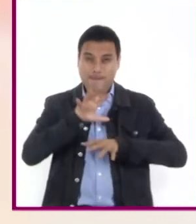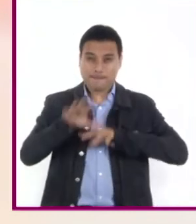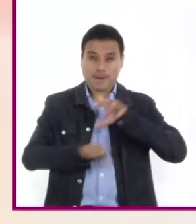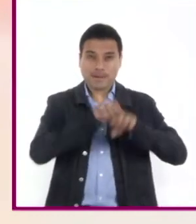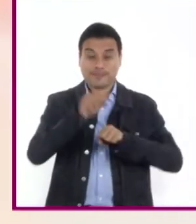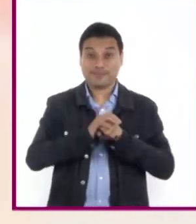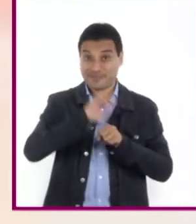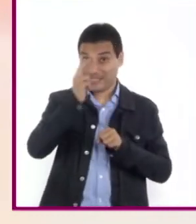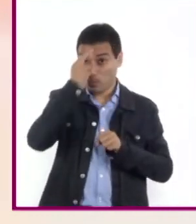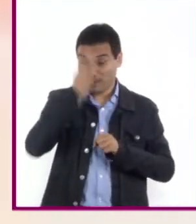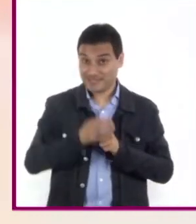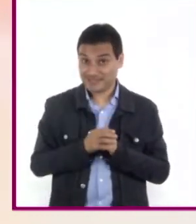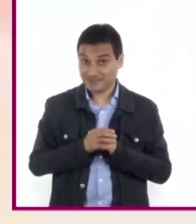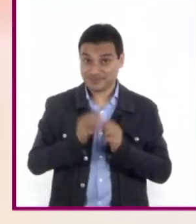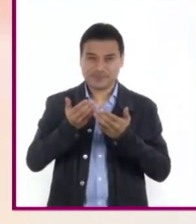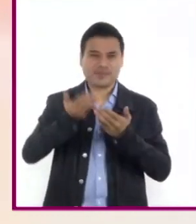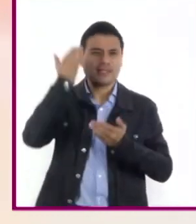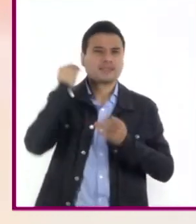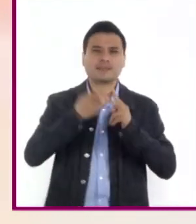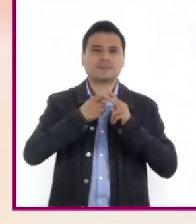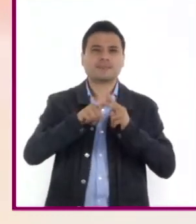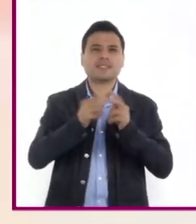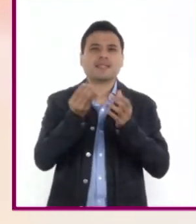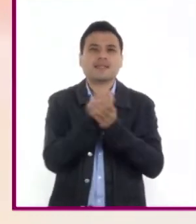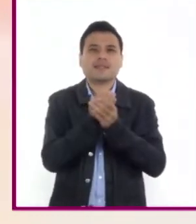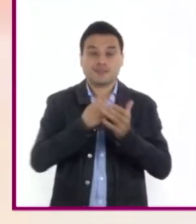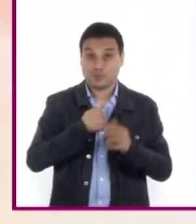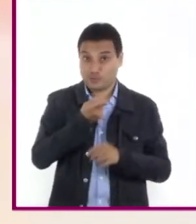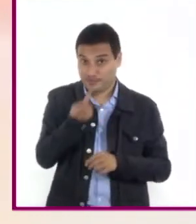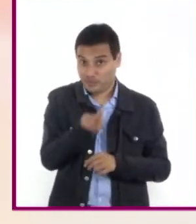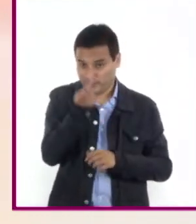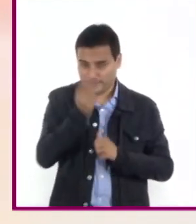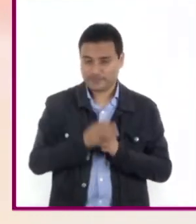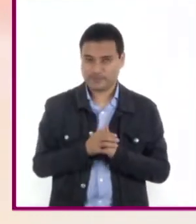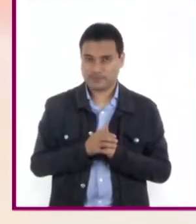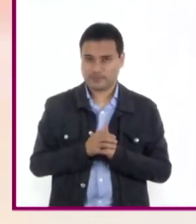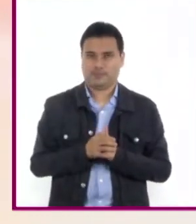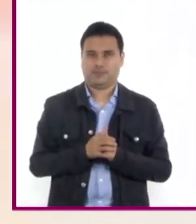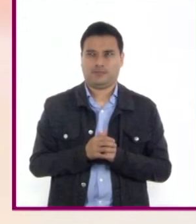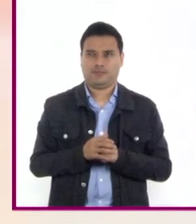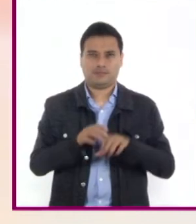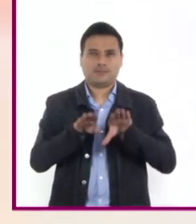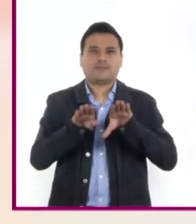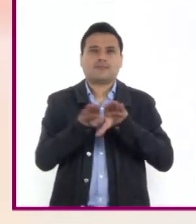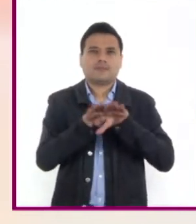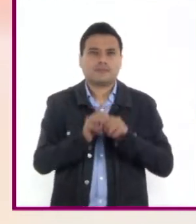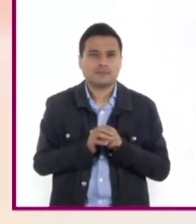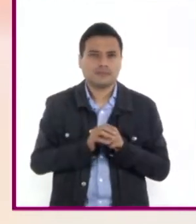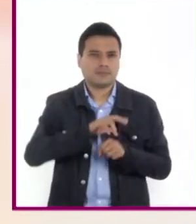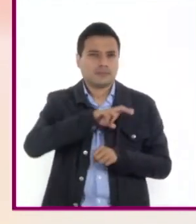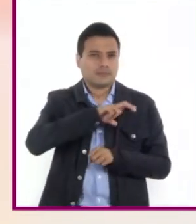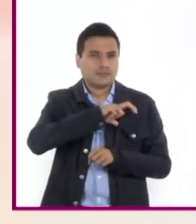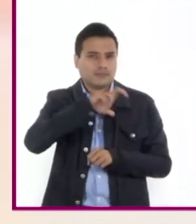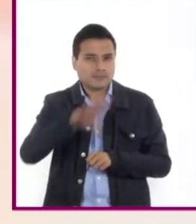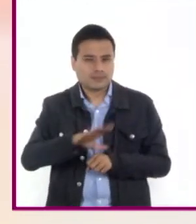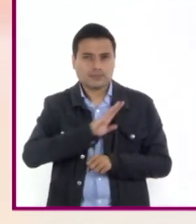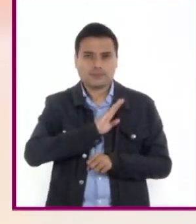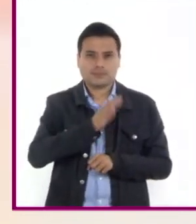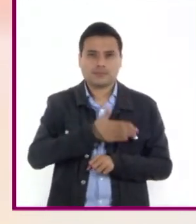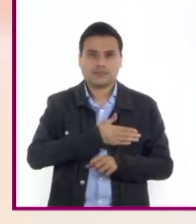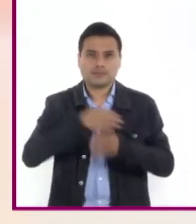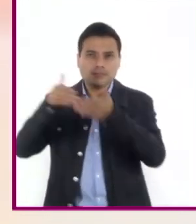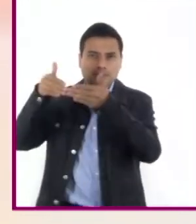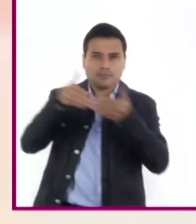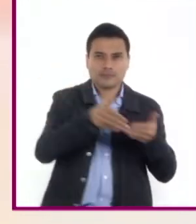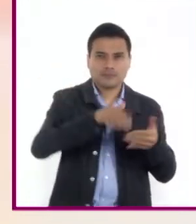¿Recuerdas que la sesión la iniciamos con la pregunta ¿qué fue lo que alentó a portugueses y españoles a explorar